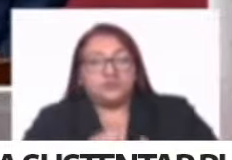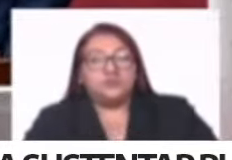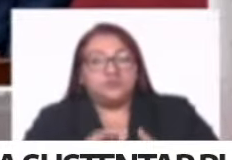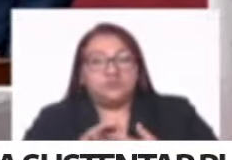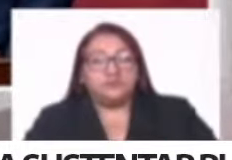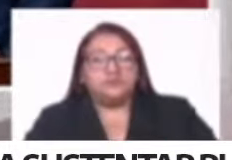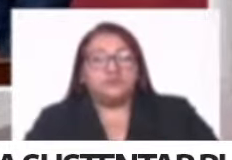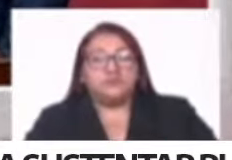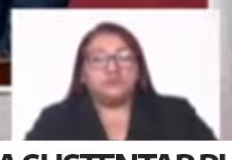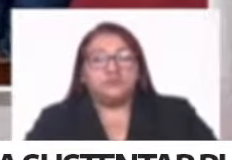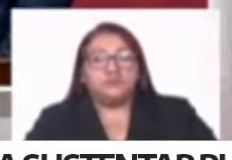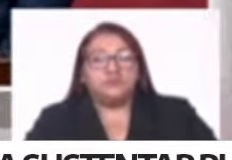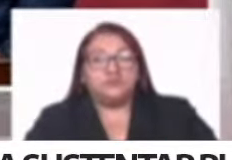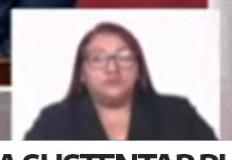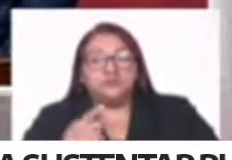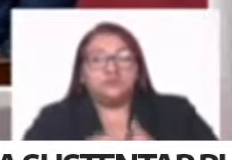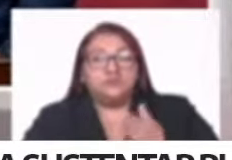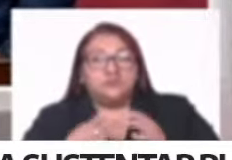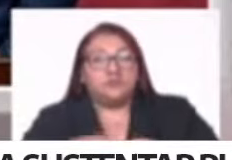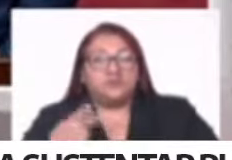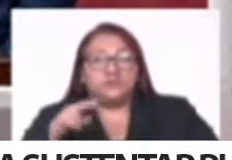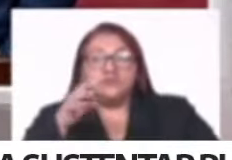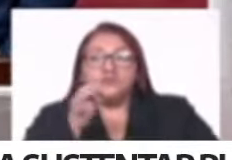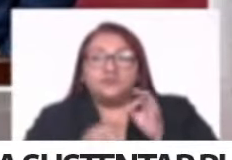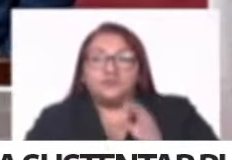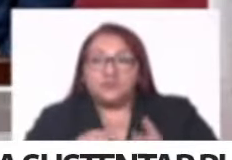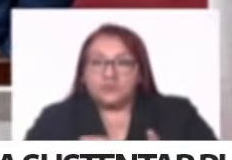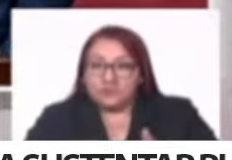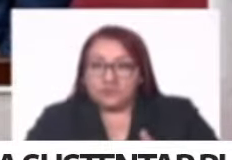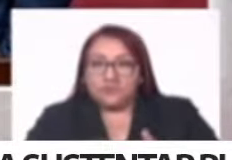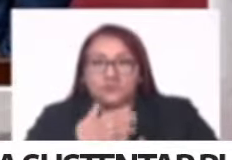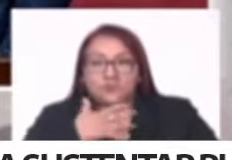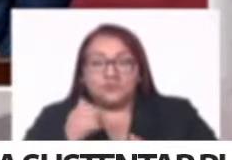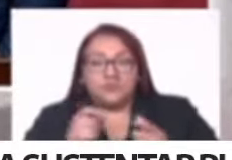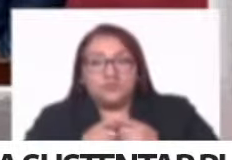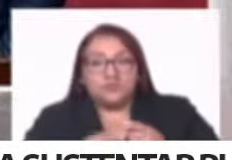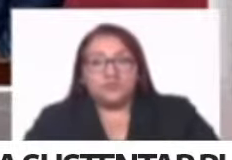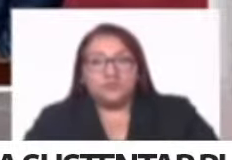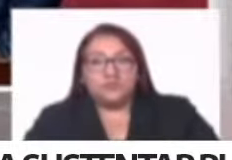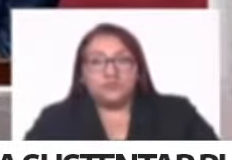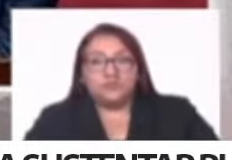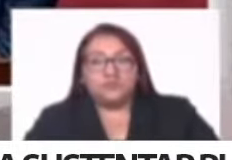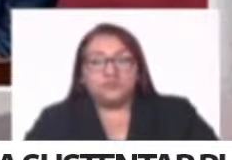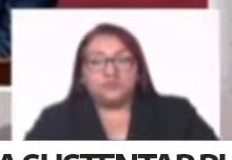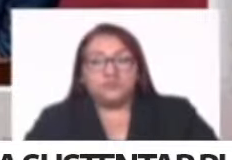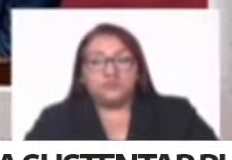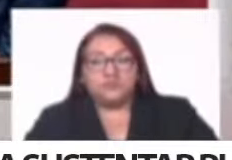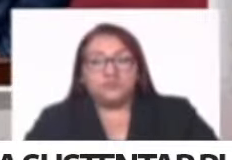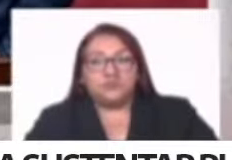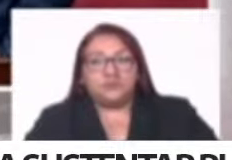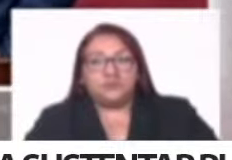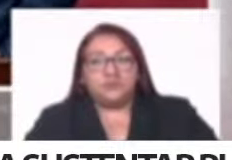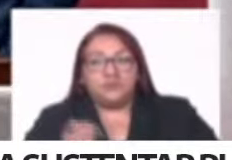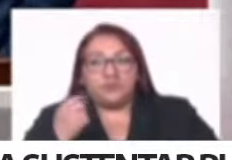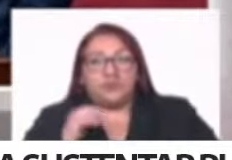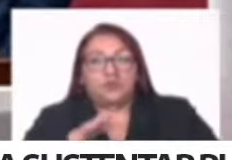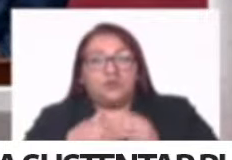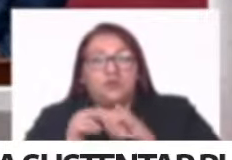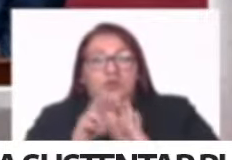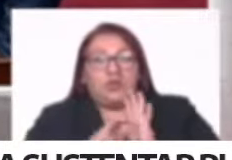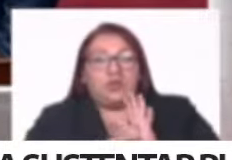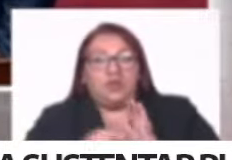central. El incremento del presupuesto, señores congresistas, para las regiones y municipios es